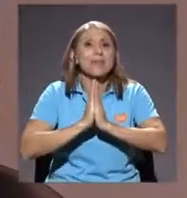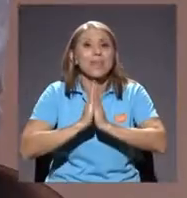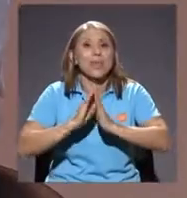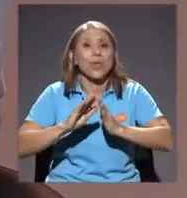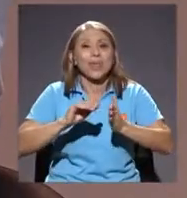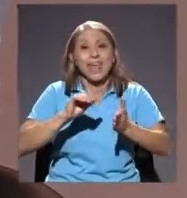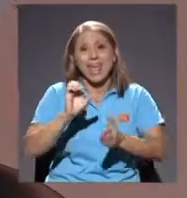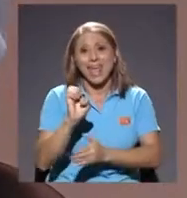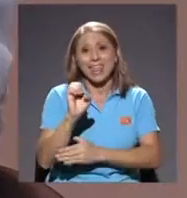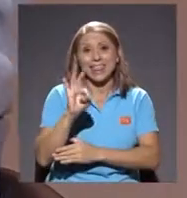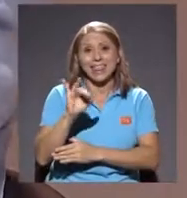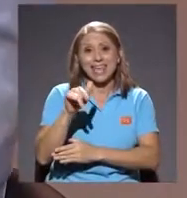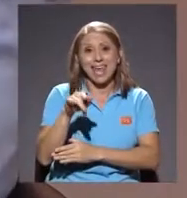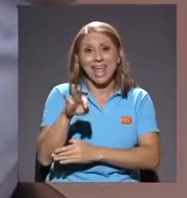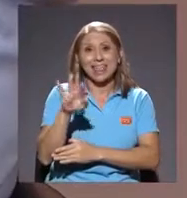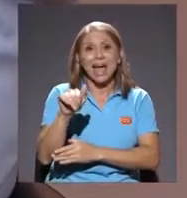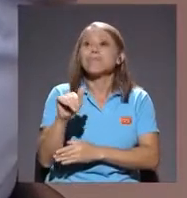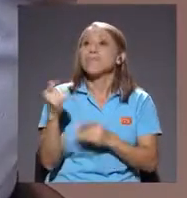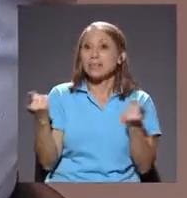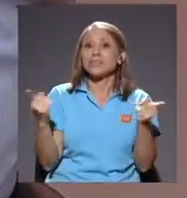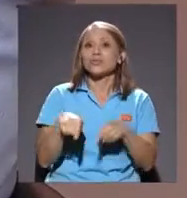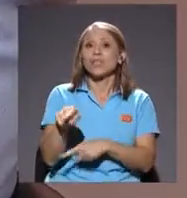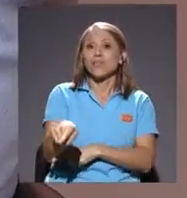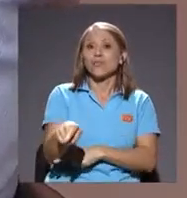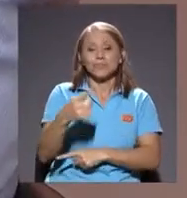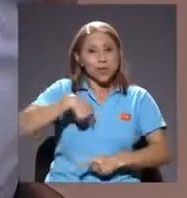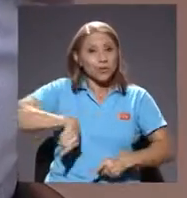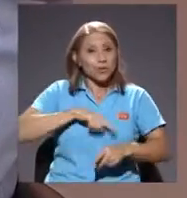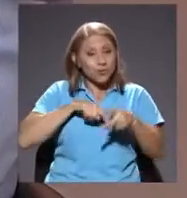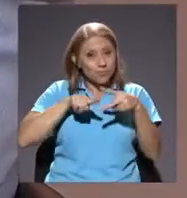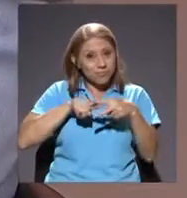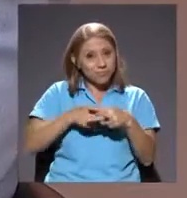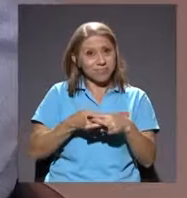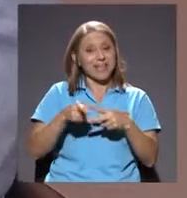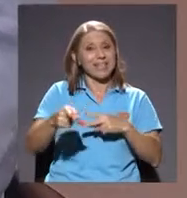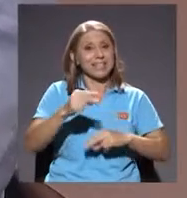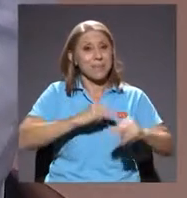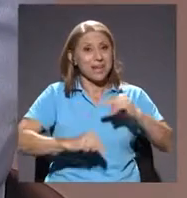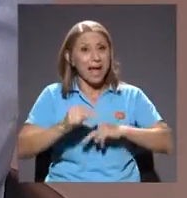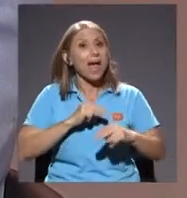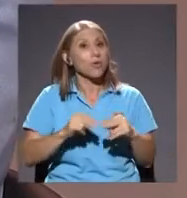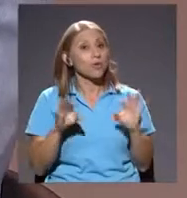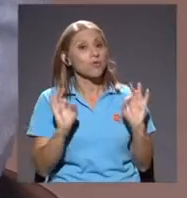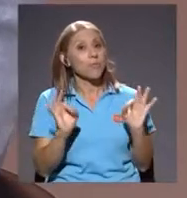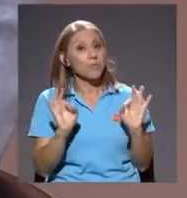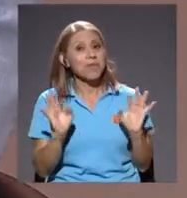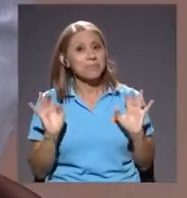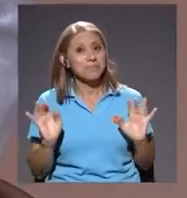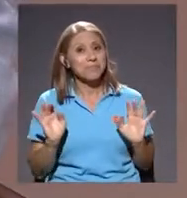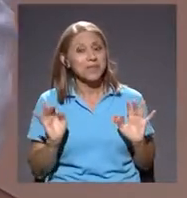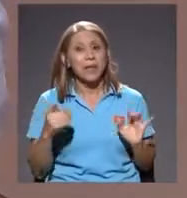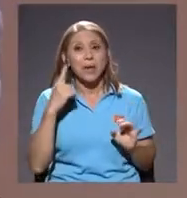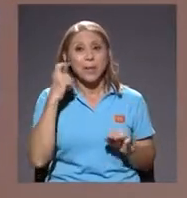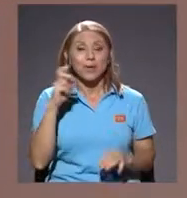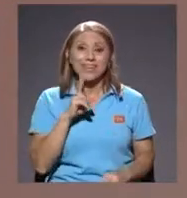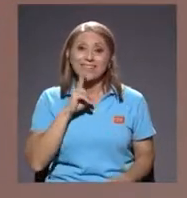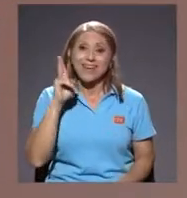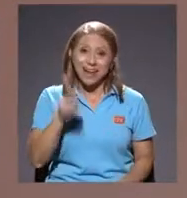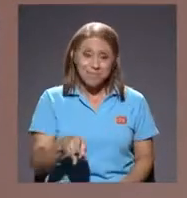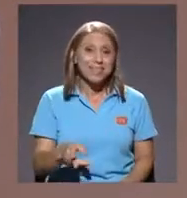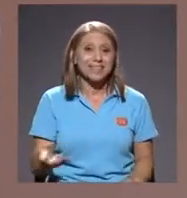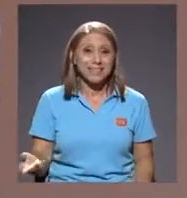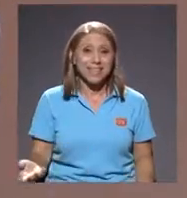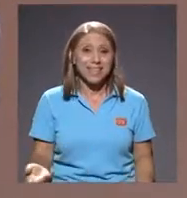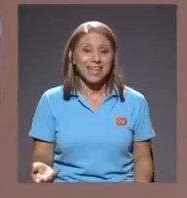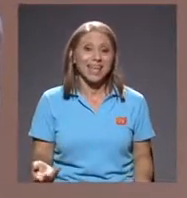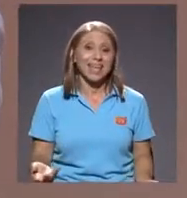nos metimos en ese mercado y nos fue muy bien porque realmente nos